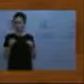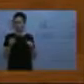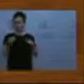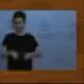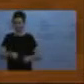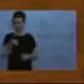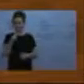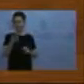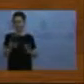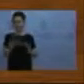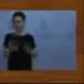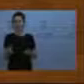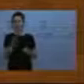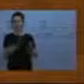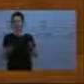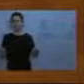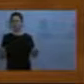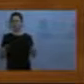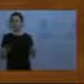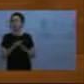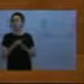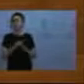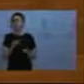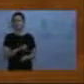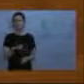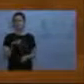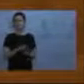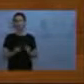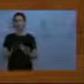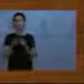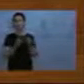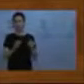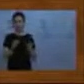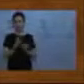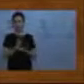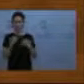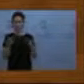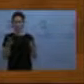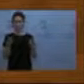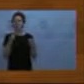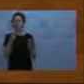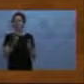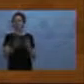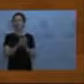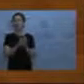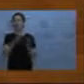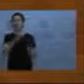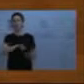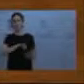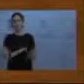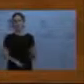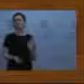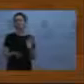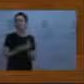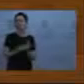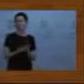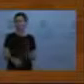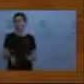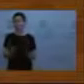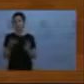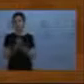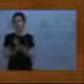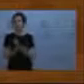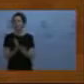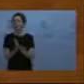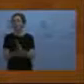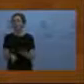la redacción definitiva incluiremos, cuando se debata en esta Cámara, incluiremos este código ético. Y les voy a explicar una vez más, porque estamos hablando de